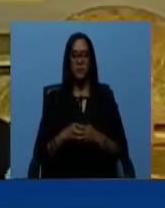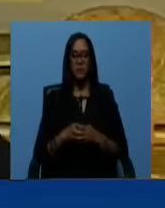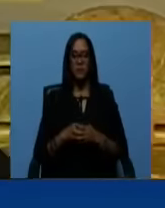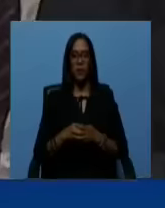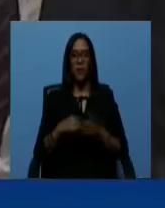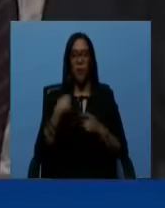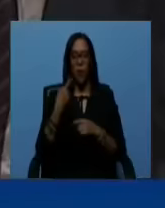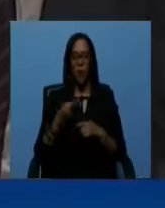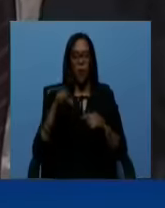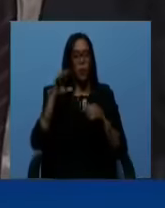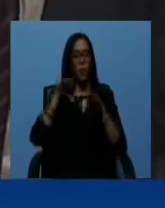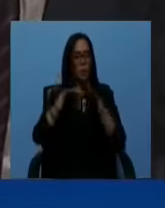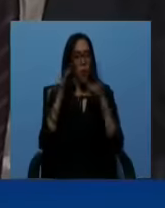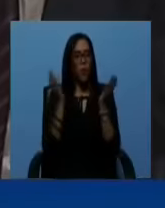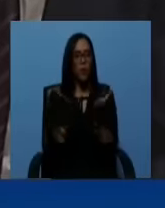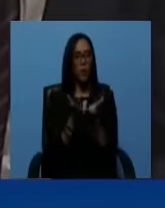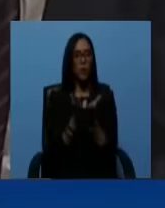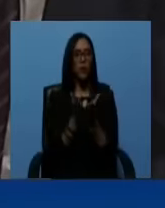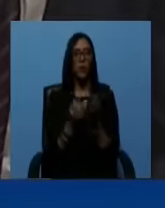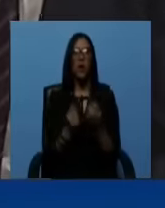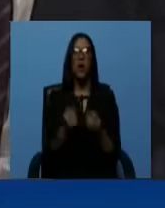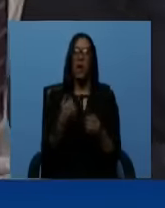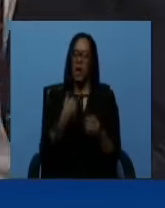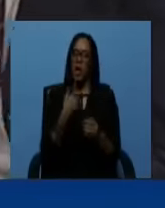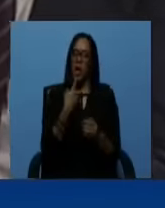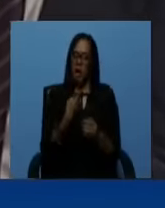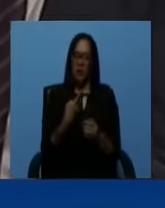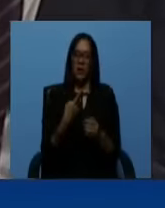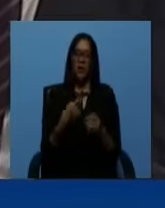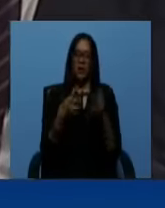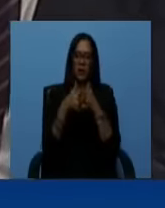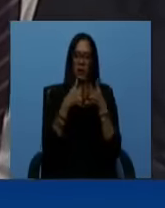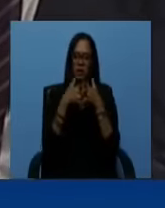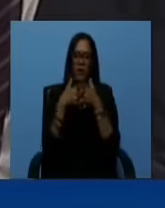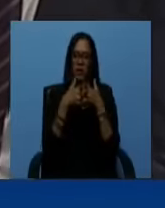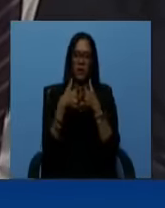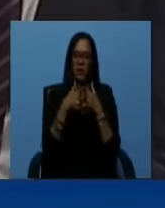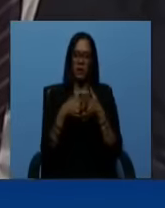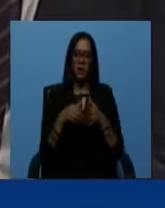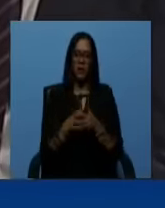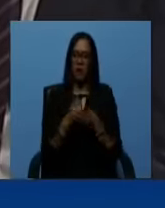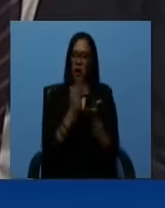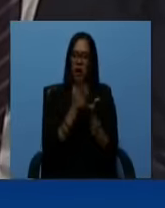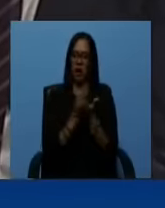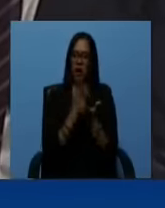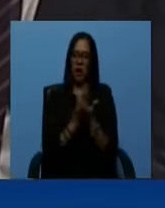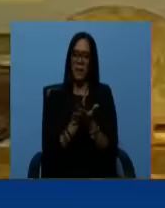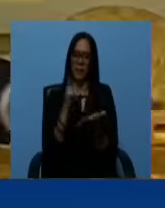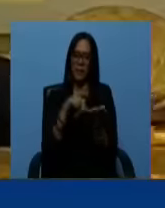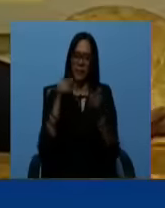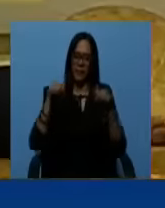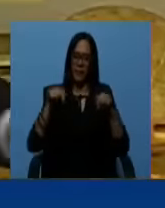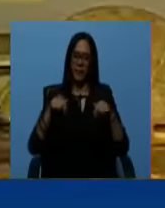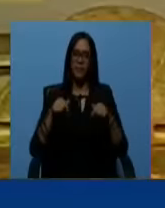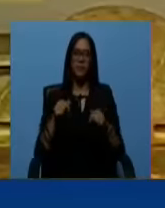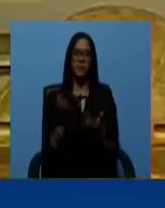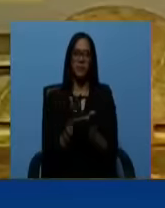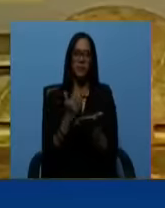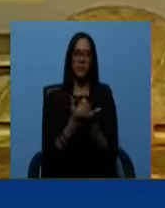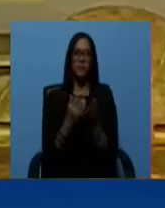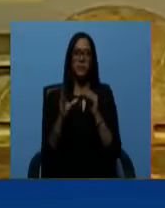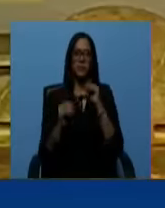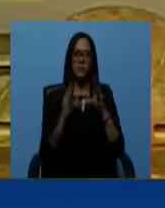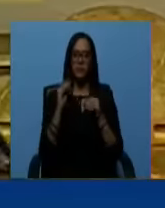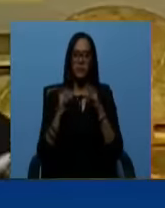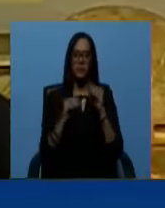otros mundos, pues. Yo se lo he dicho a los estadounidenses, que siempre pasan por aquí, son parte de las conversaciones